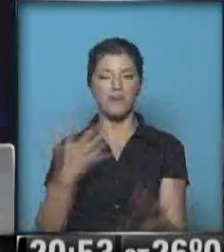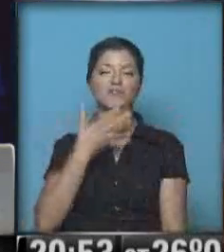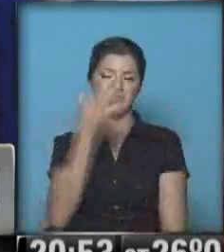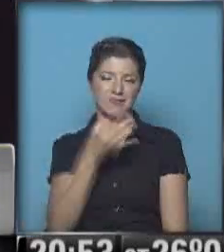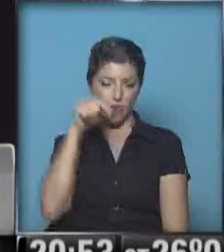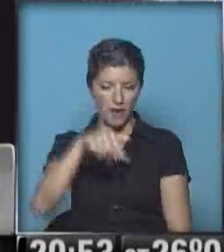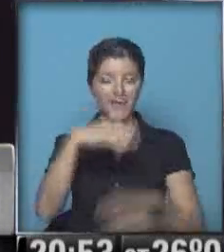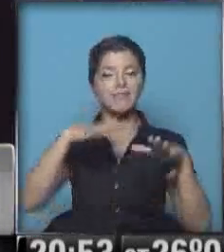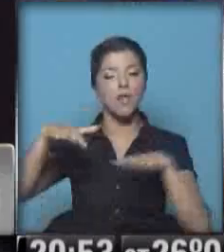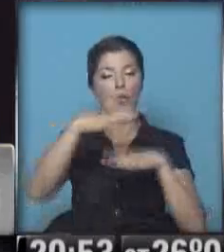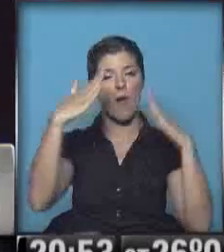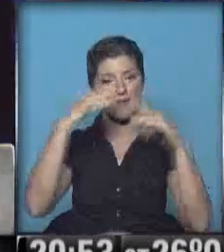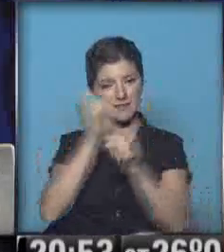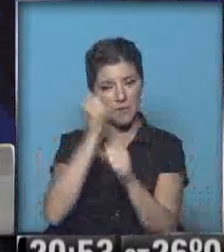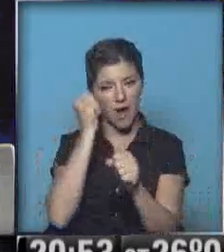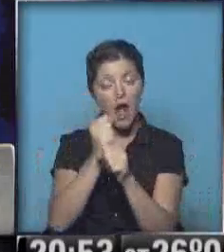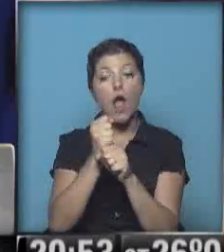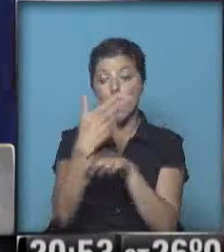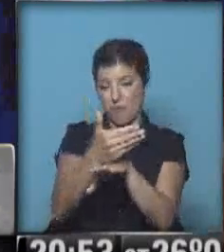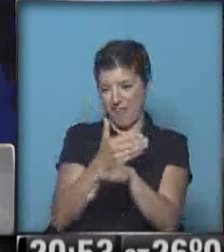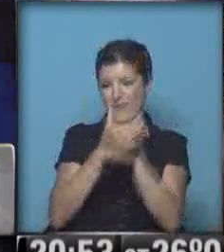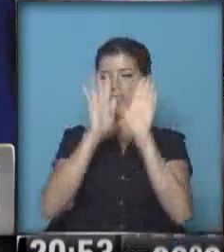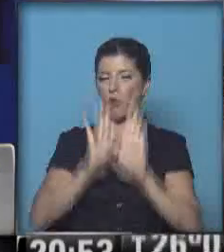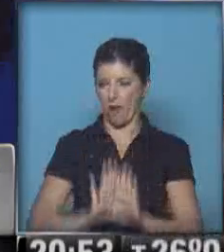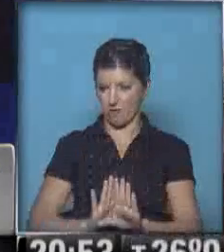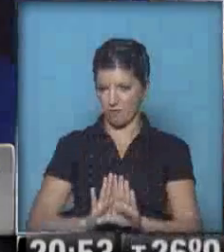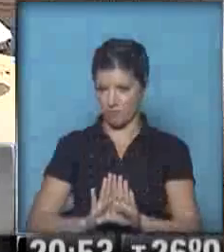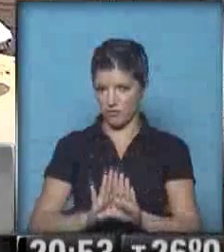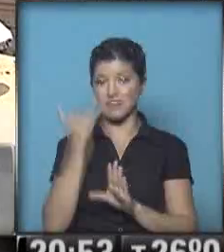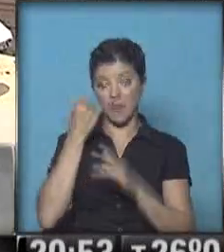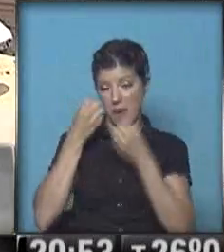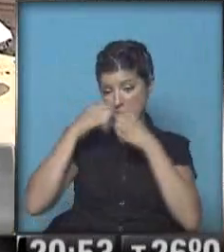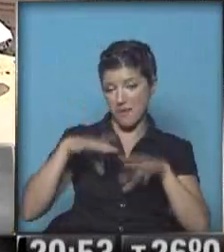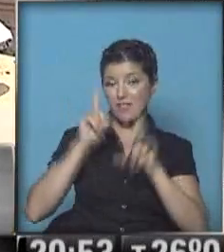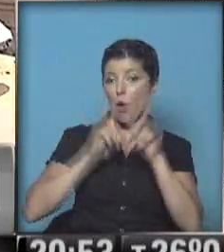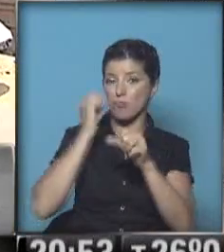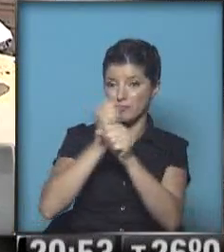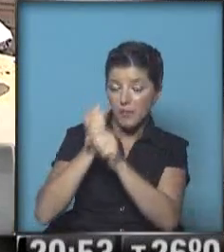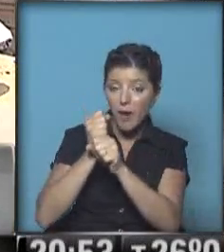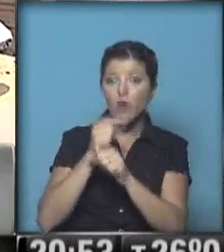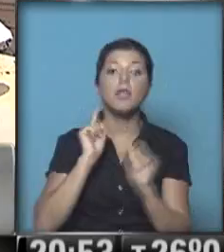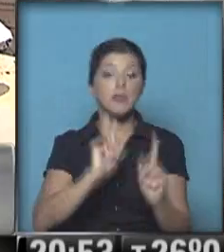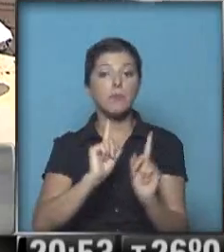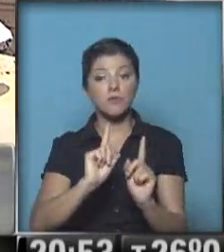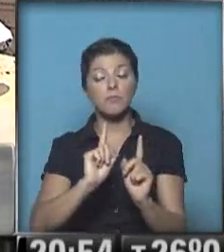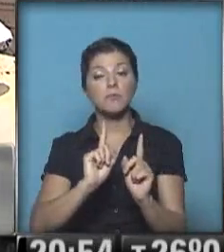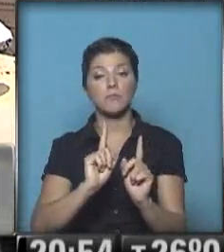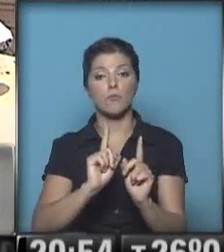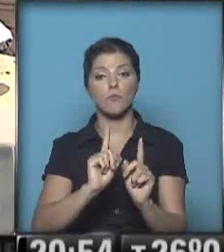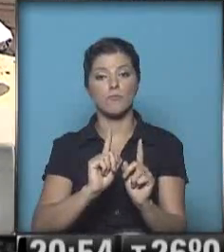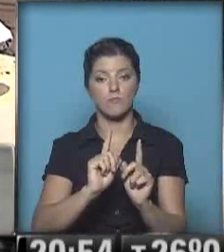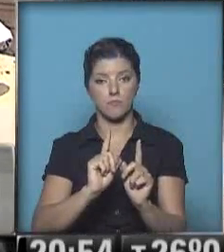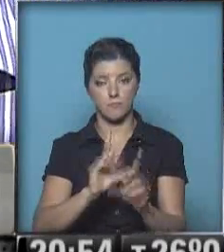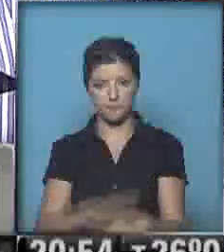este barrio, porque había una organización previa y ya se venía trabajando, y ese fue uno de los motivos por los cuales todos